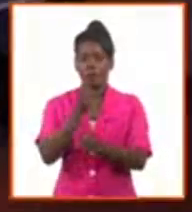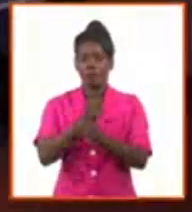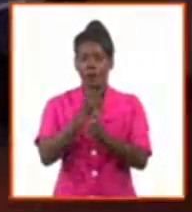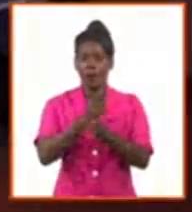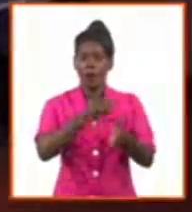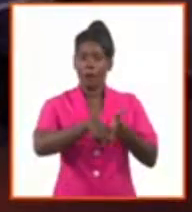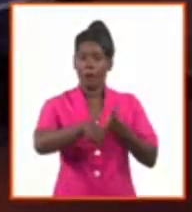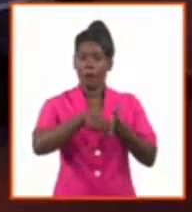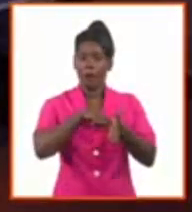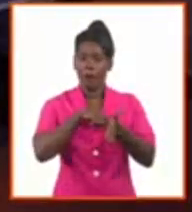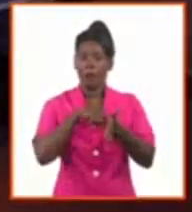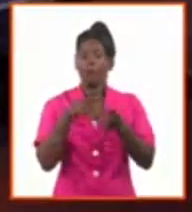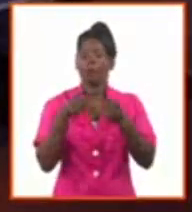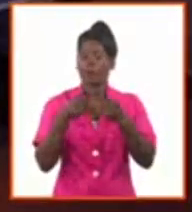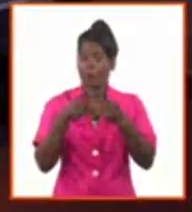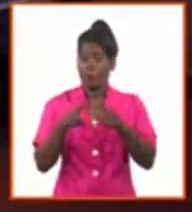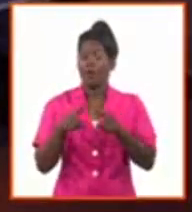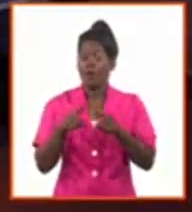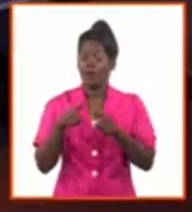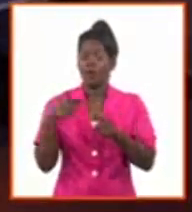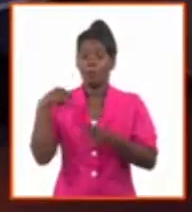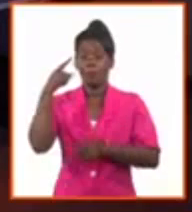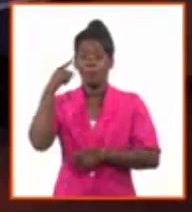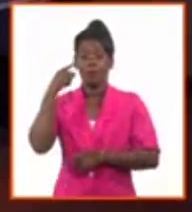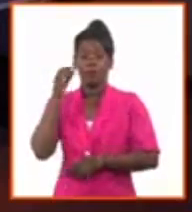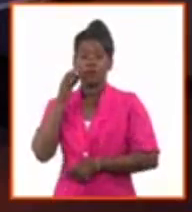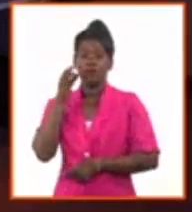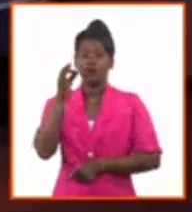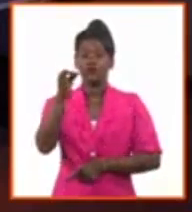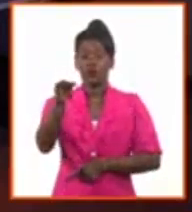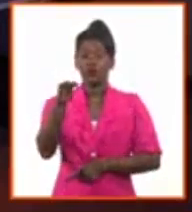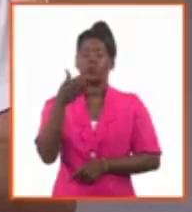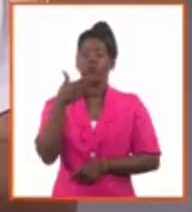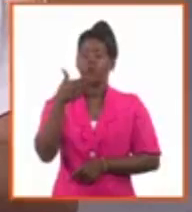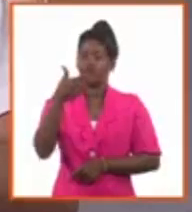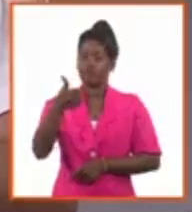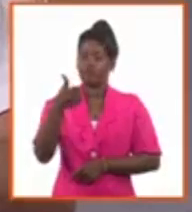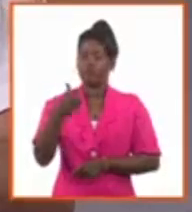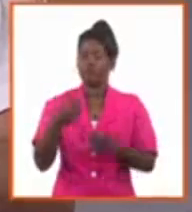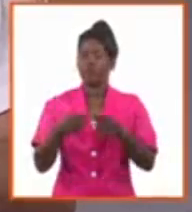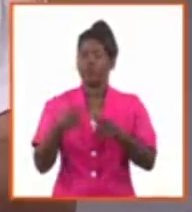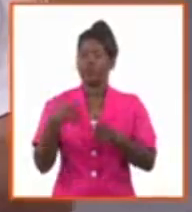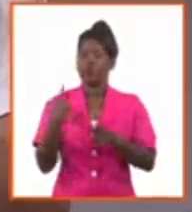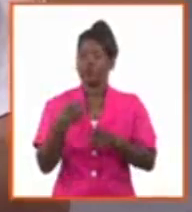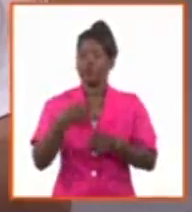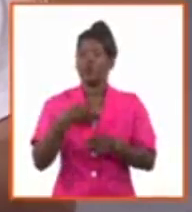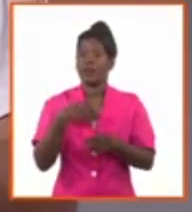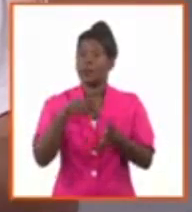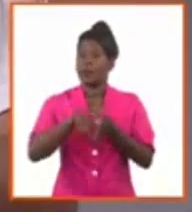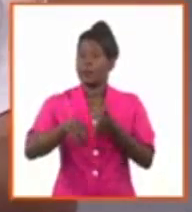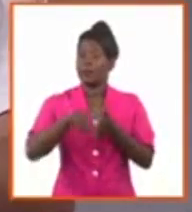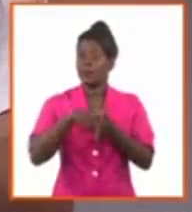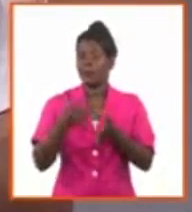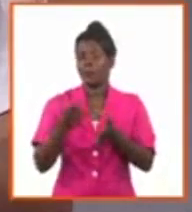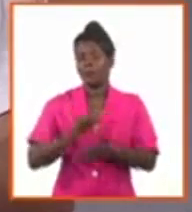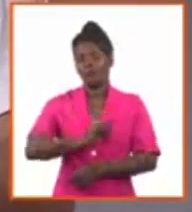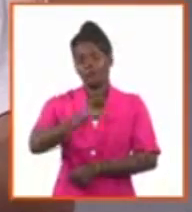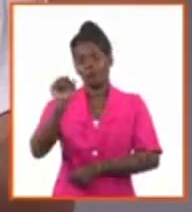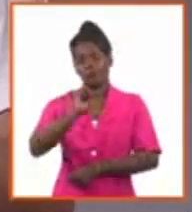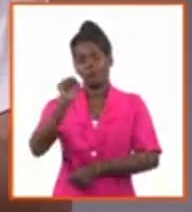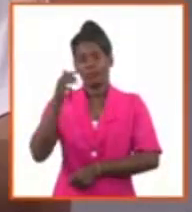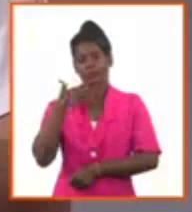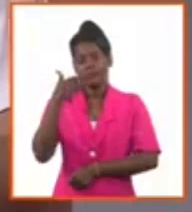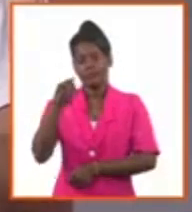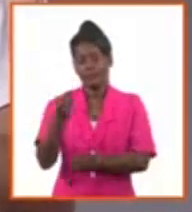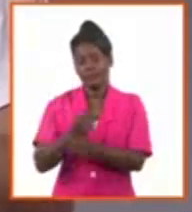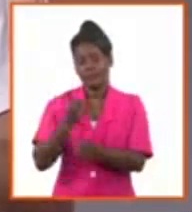acción también de la Federación Estudiantil en su próximo periodo, con objetivos que sean medibles, que sean realizables también para lograr un